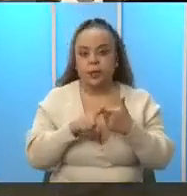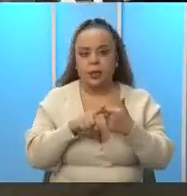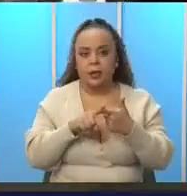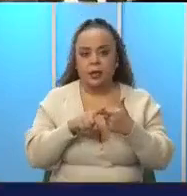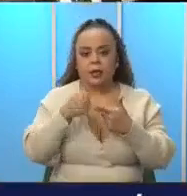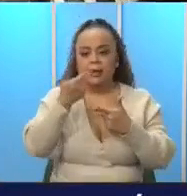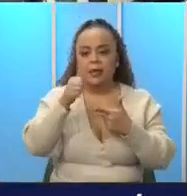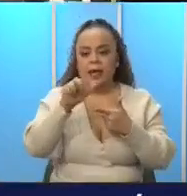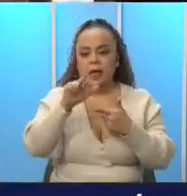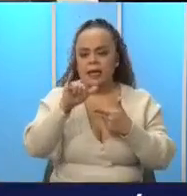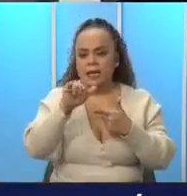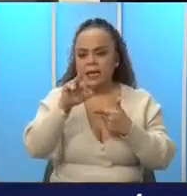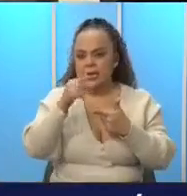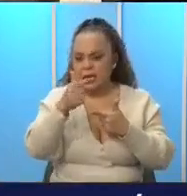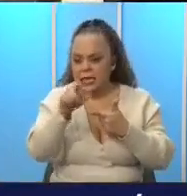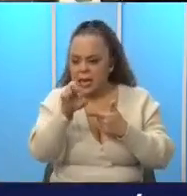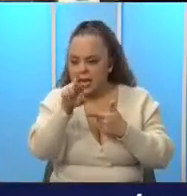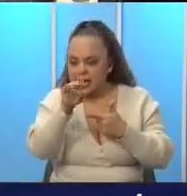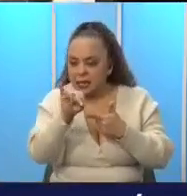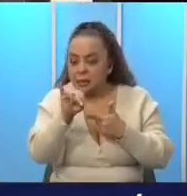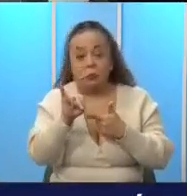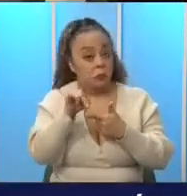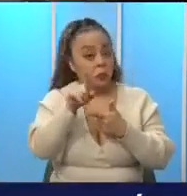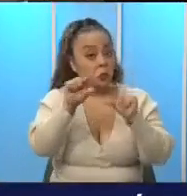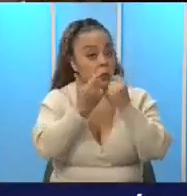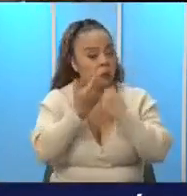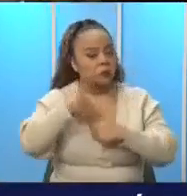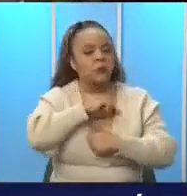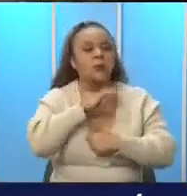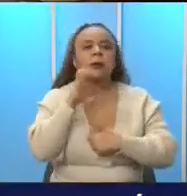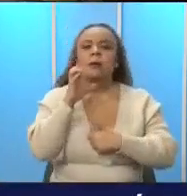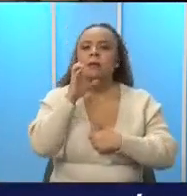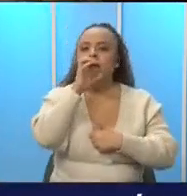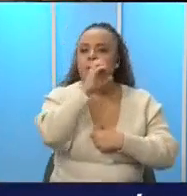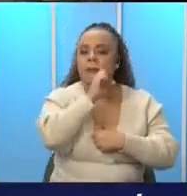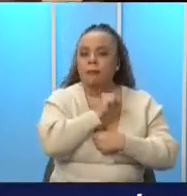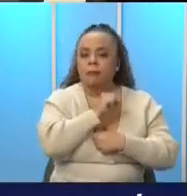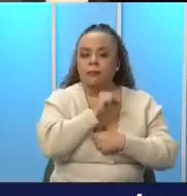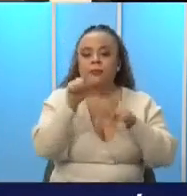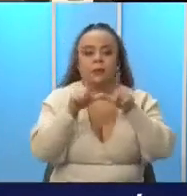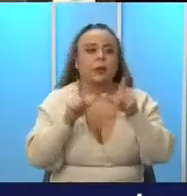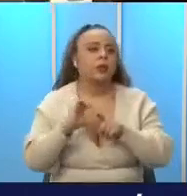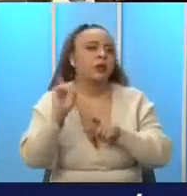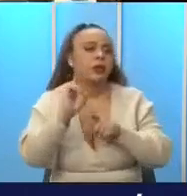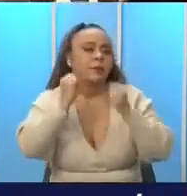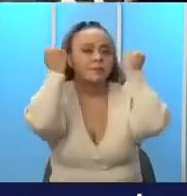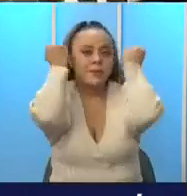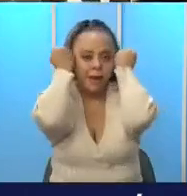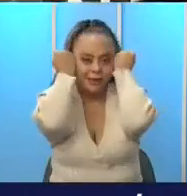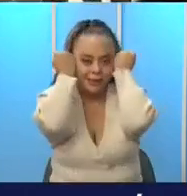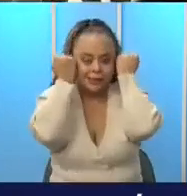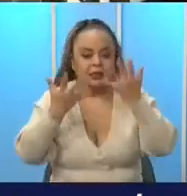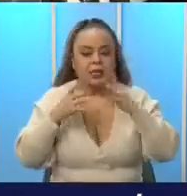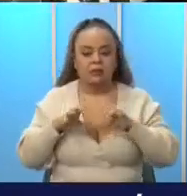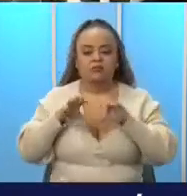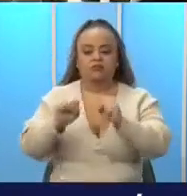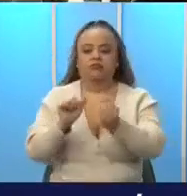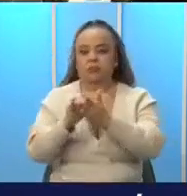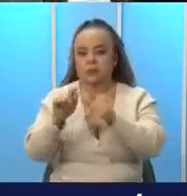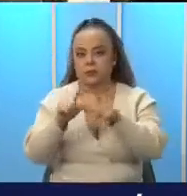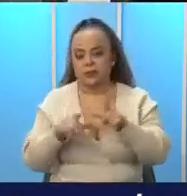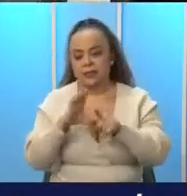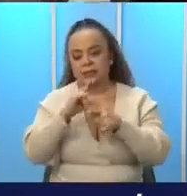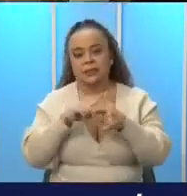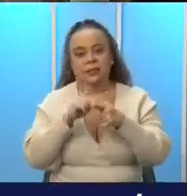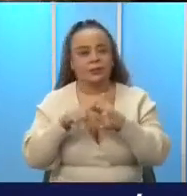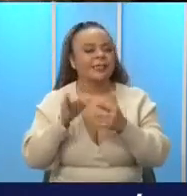gareri y un grupo que hemos identificado que propiamente el sector de pavas que quiere apoderarse de este sitio y es lo que ha